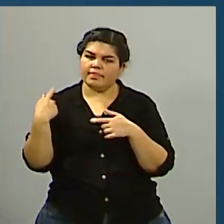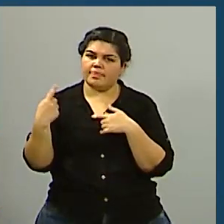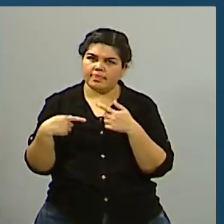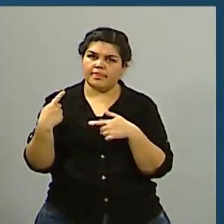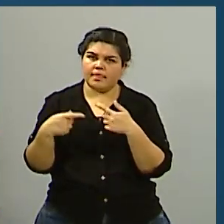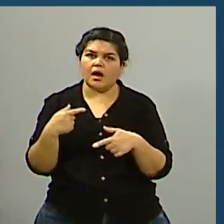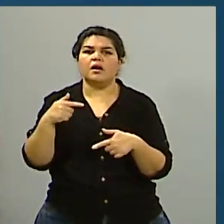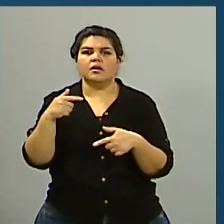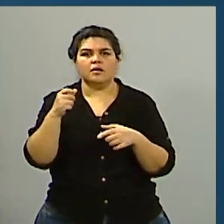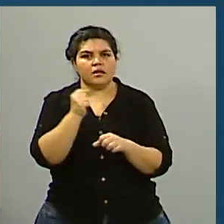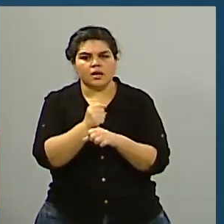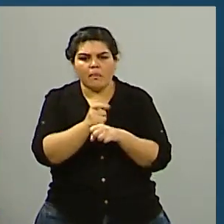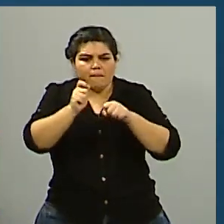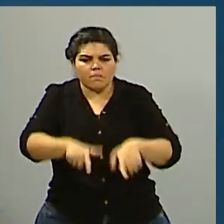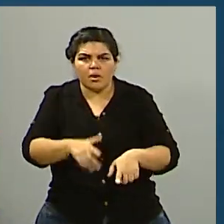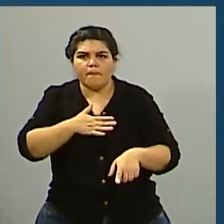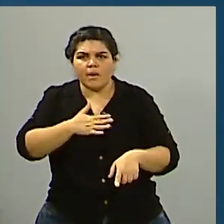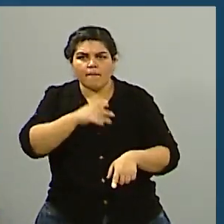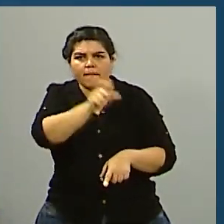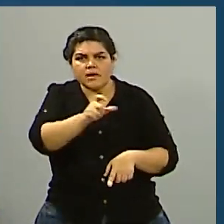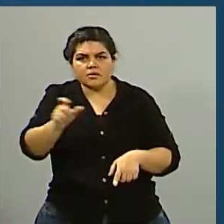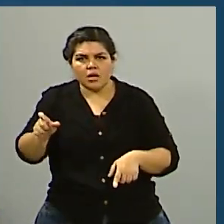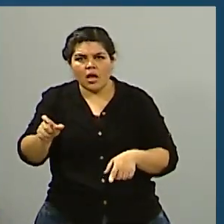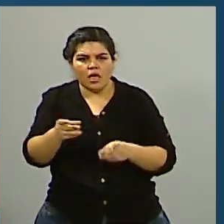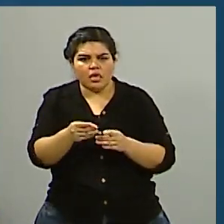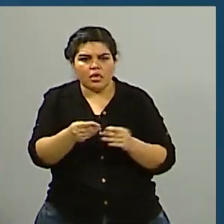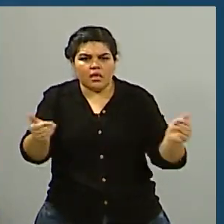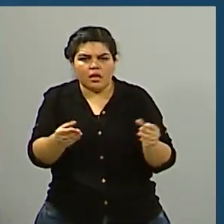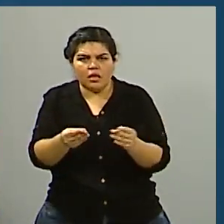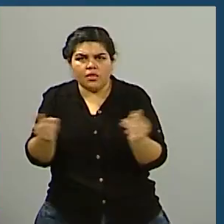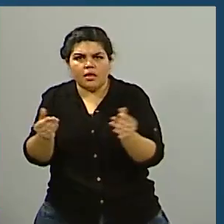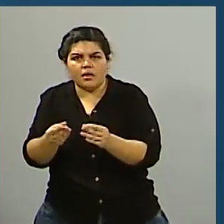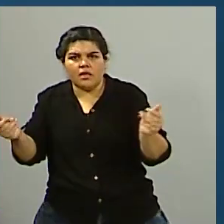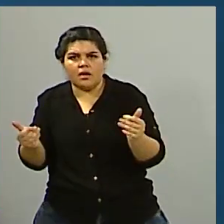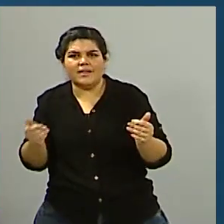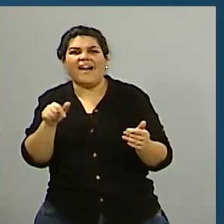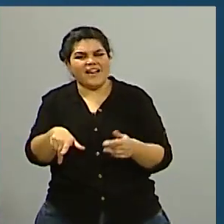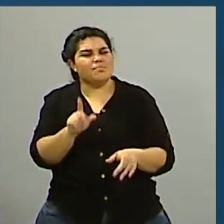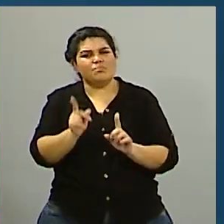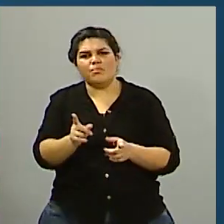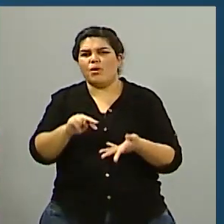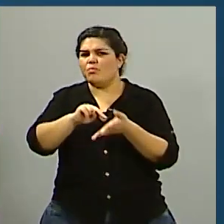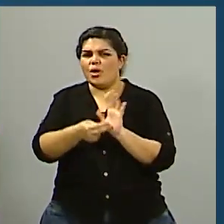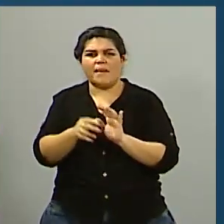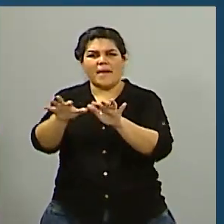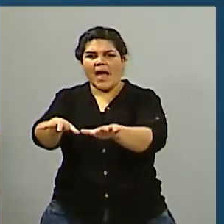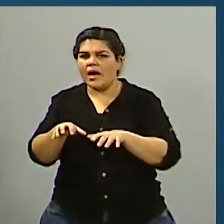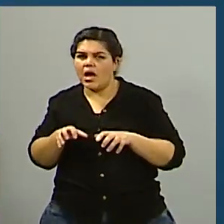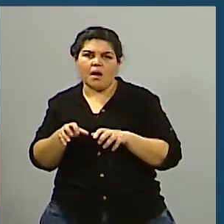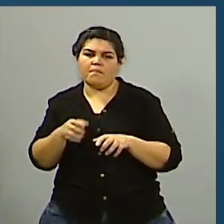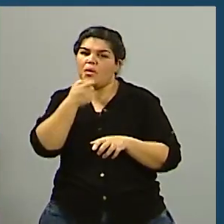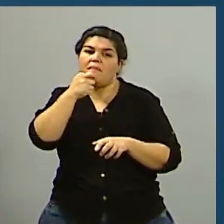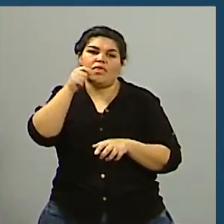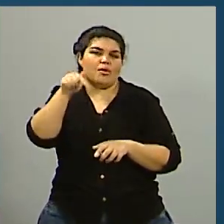decía recién, y esto ya tiene que ver con las problemáticas que tiene el propio campo argentino, digamos, el